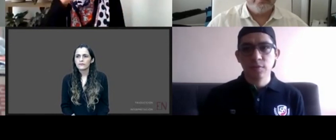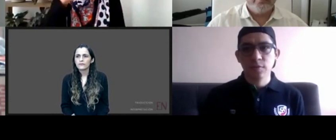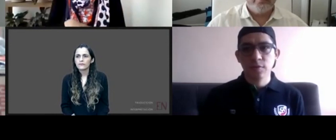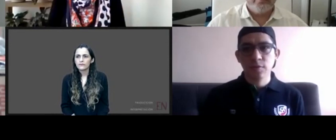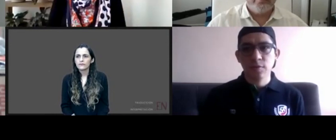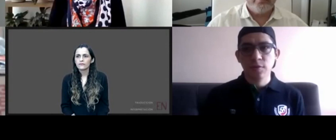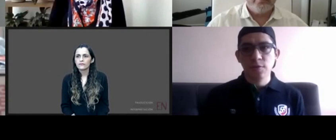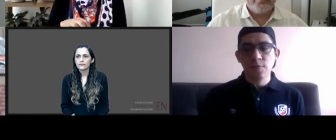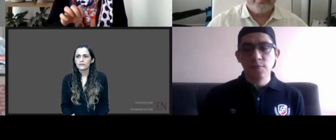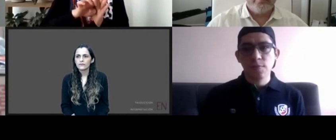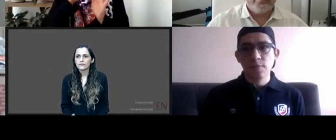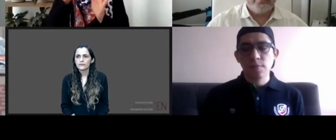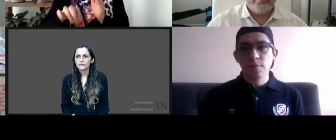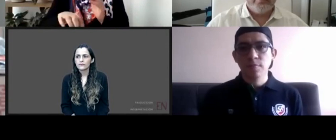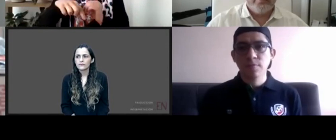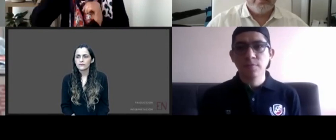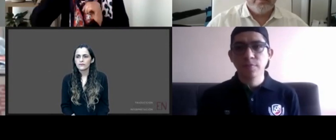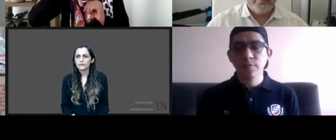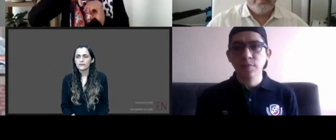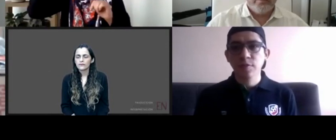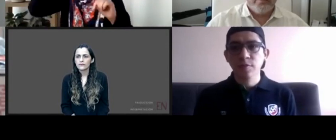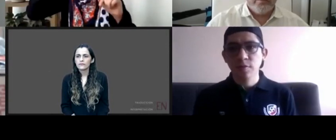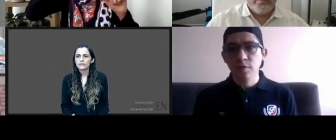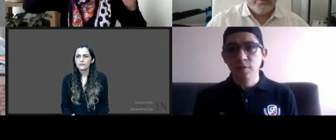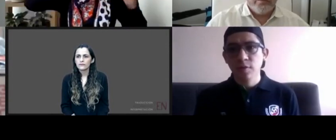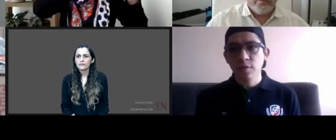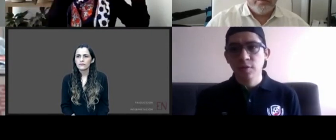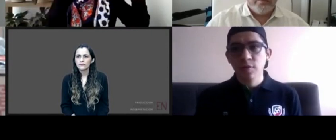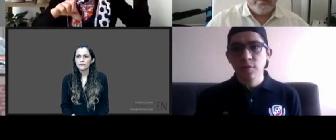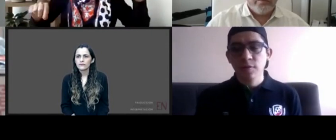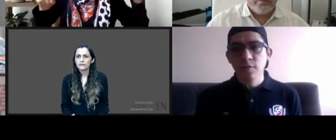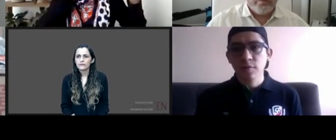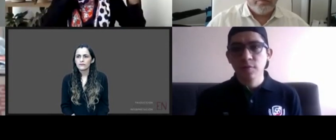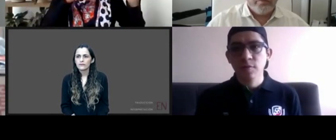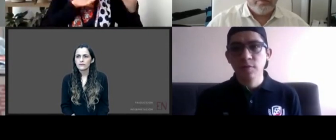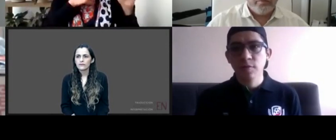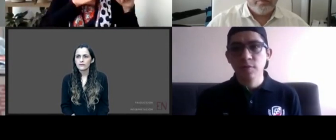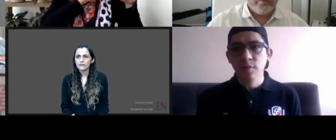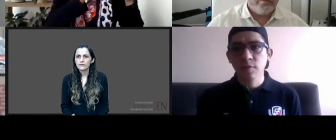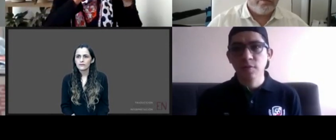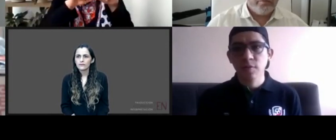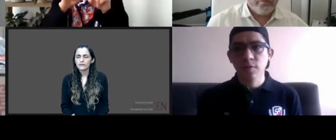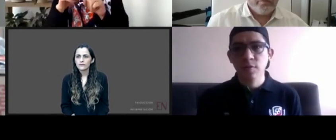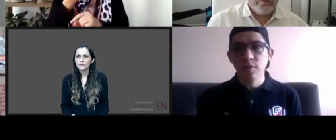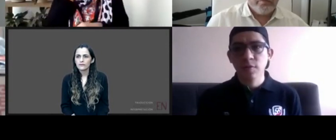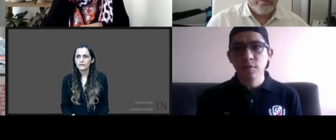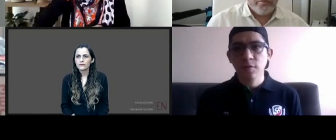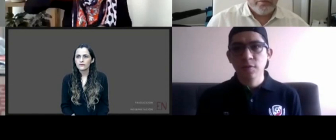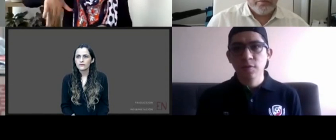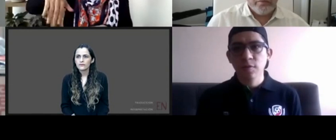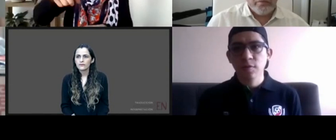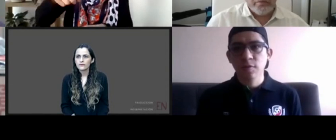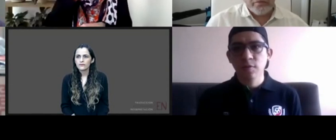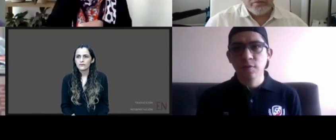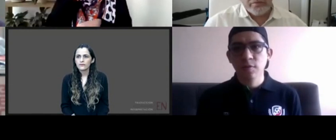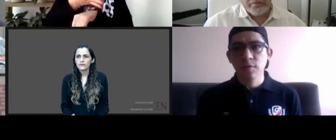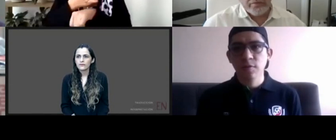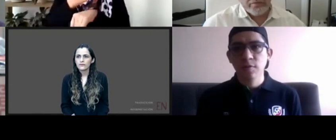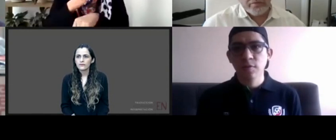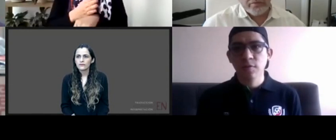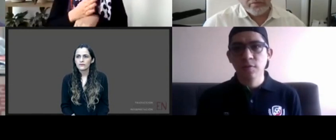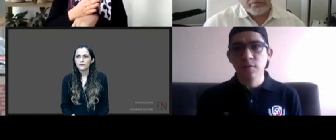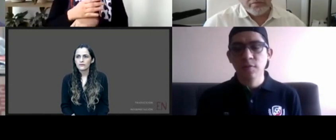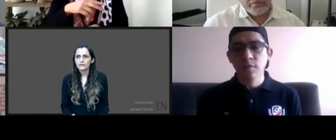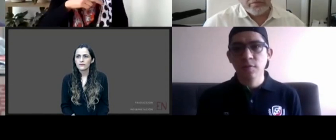al tema derechos lingüísticos de los niños, niñas y adolescentes, En México sabemos que